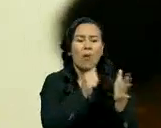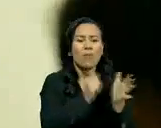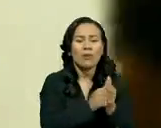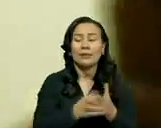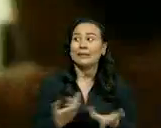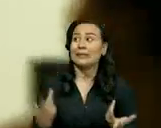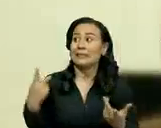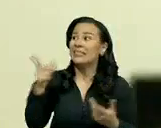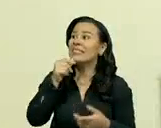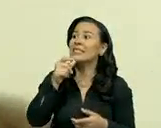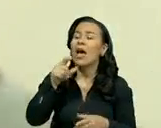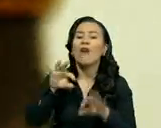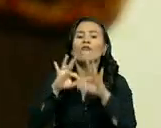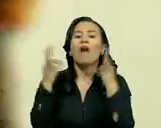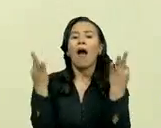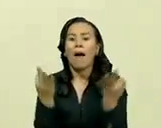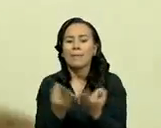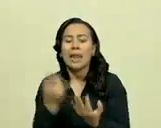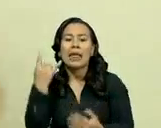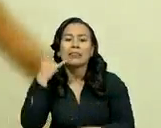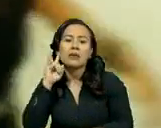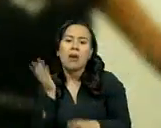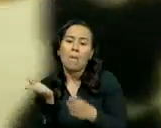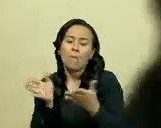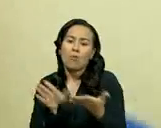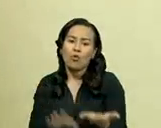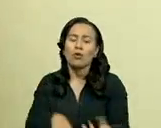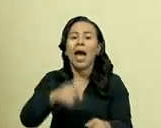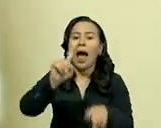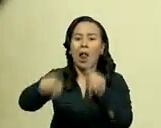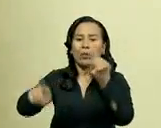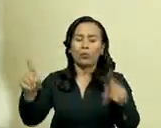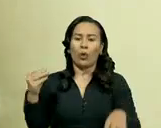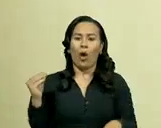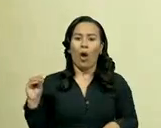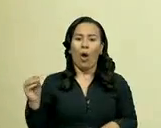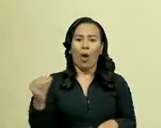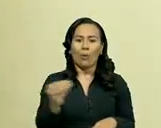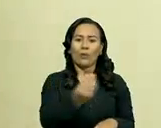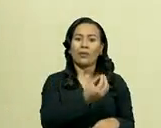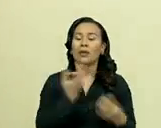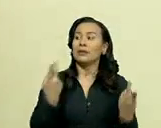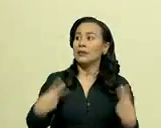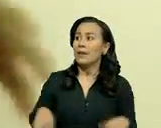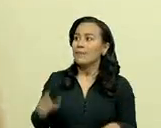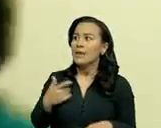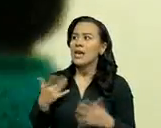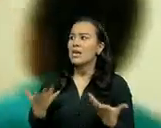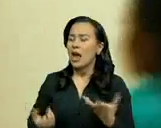Entre ellos estaban familiares de la menor fallecida y varios adolescentes.